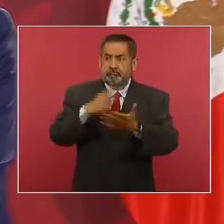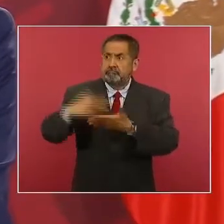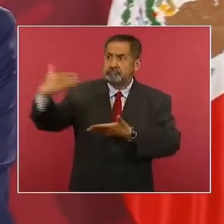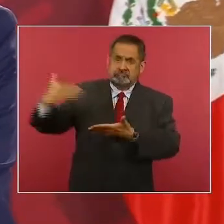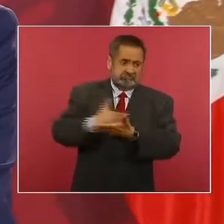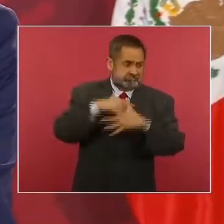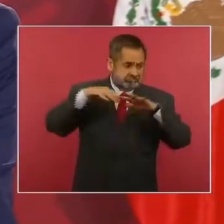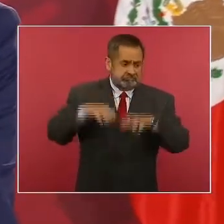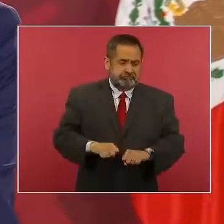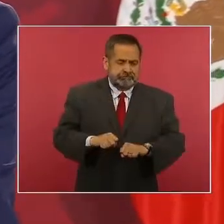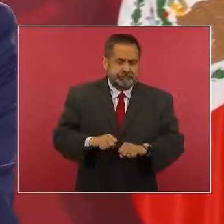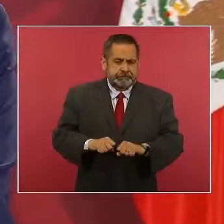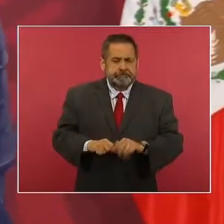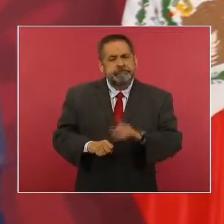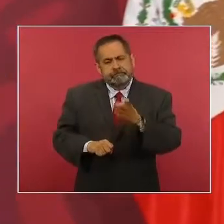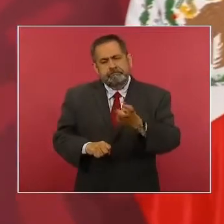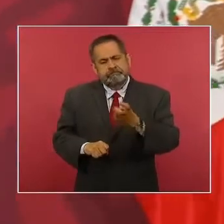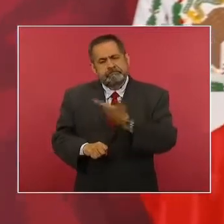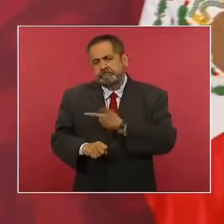invasiones